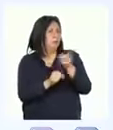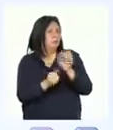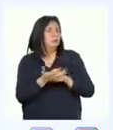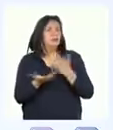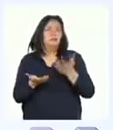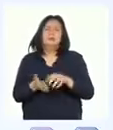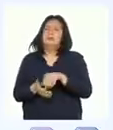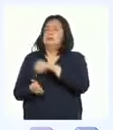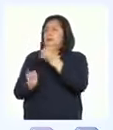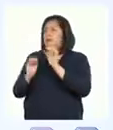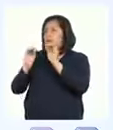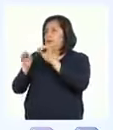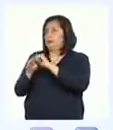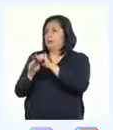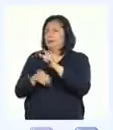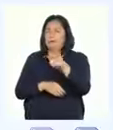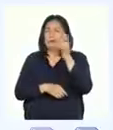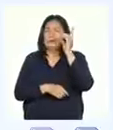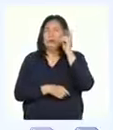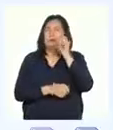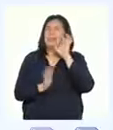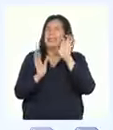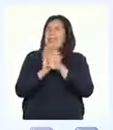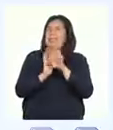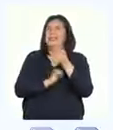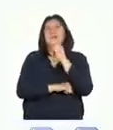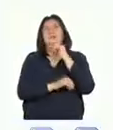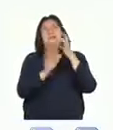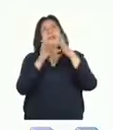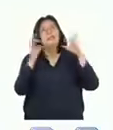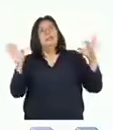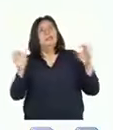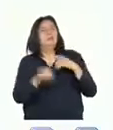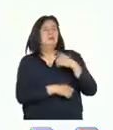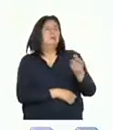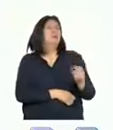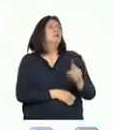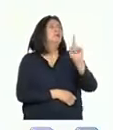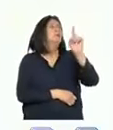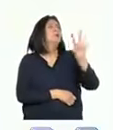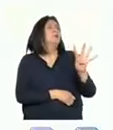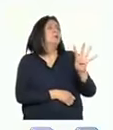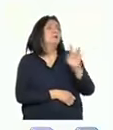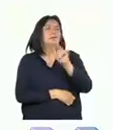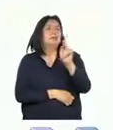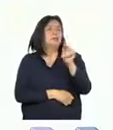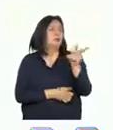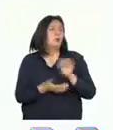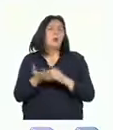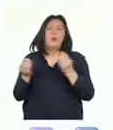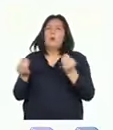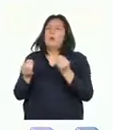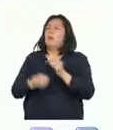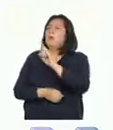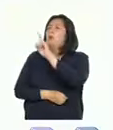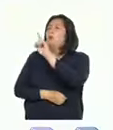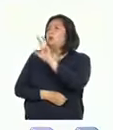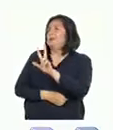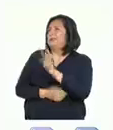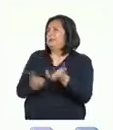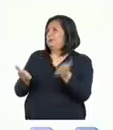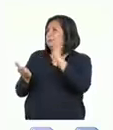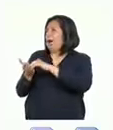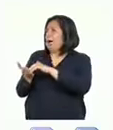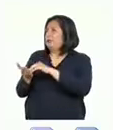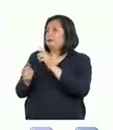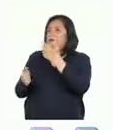entre otras aplicaciones. ¿Han escuchado, por ejemplo, expresiones como deme un cuarto de kilo? O lleve un tercio más por el